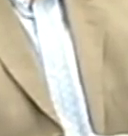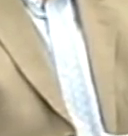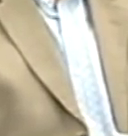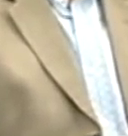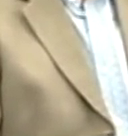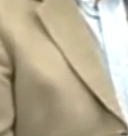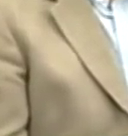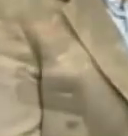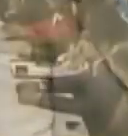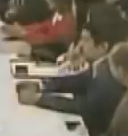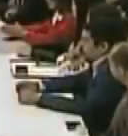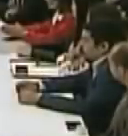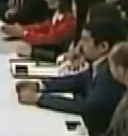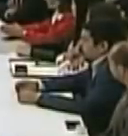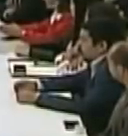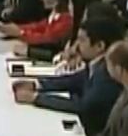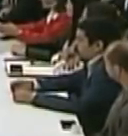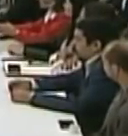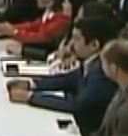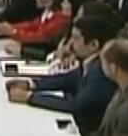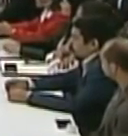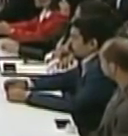exitoso, Conciencia TV,